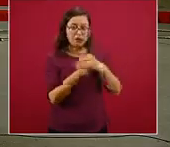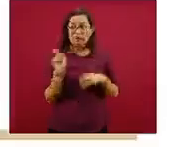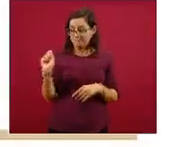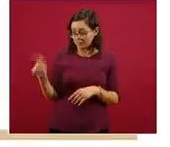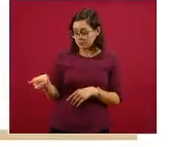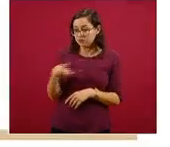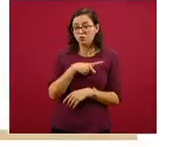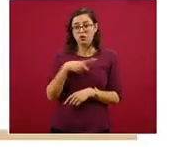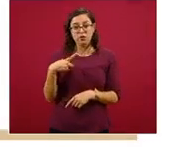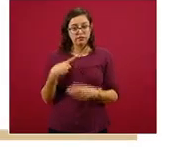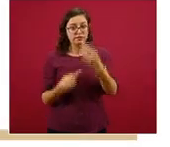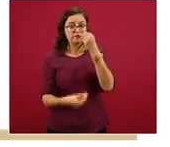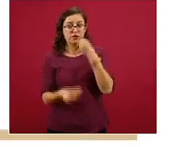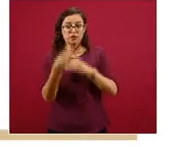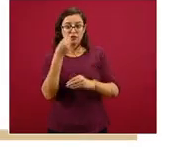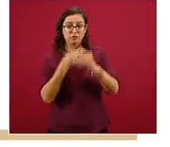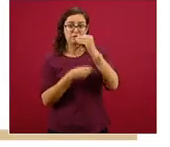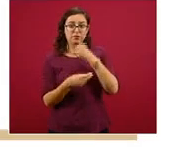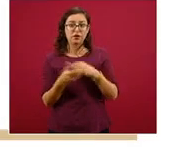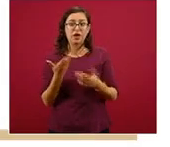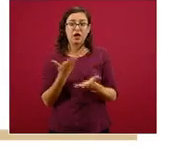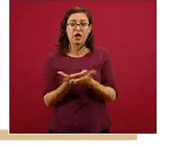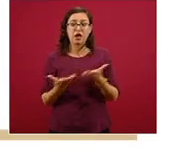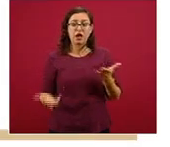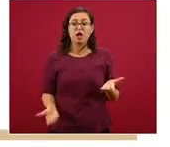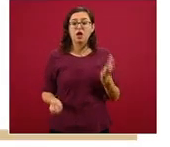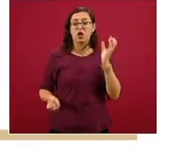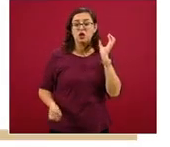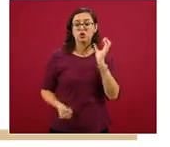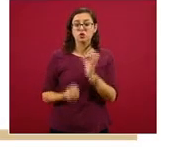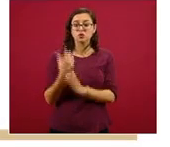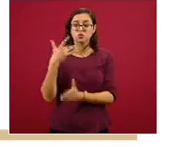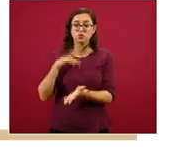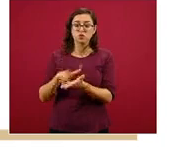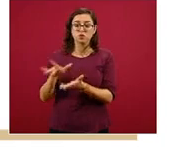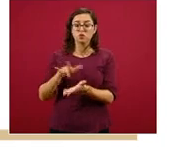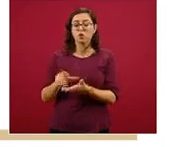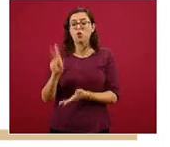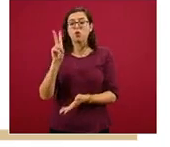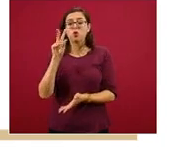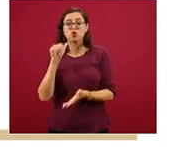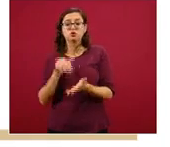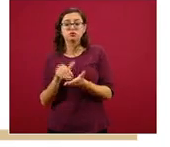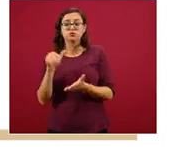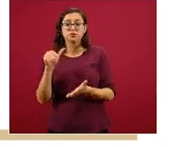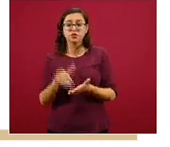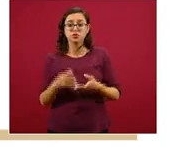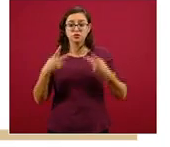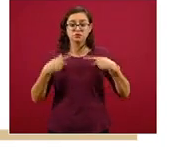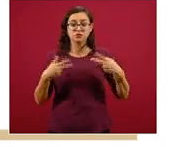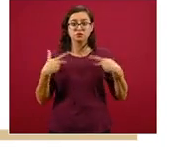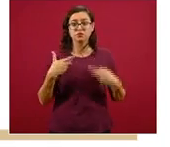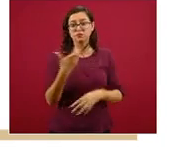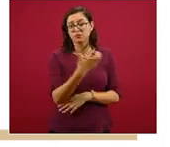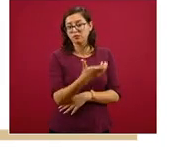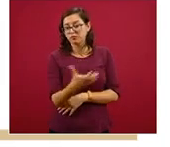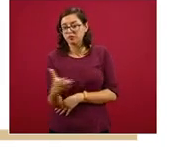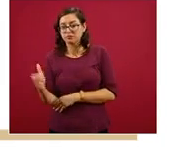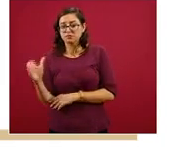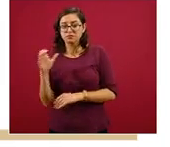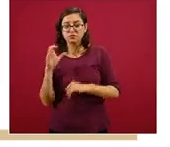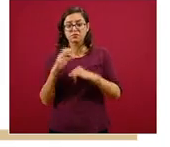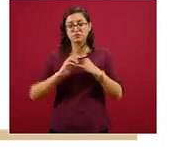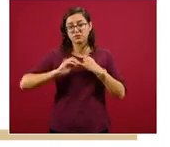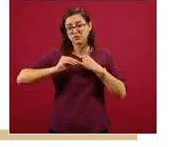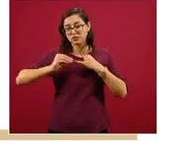Bienestar, que apoya a 2 millones de pequeños productores de granos básicos. El 40% de ellos son productores en